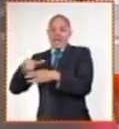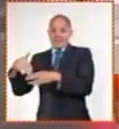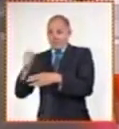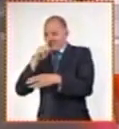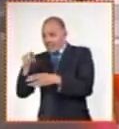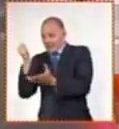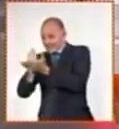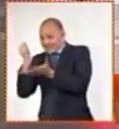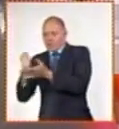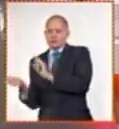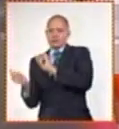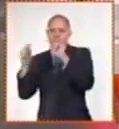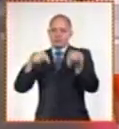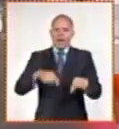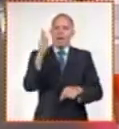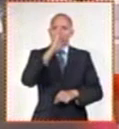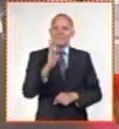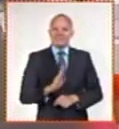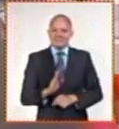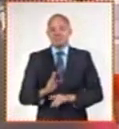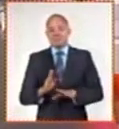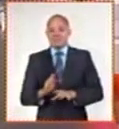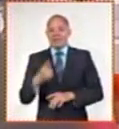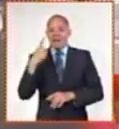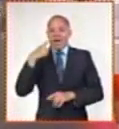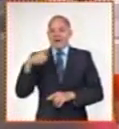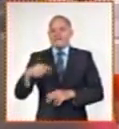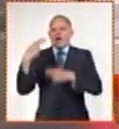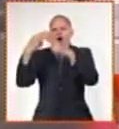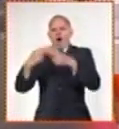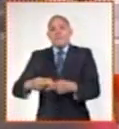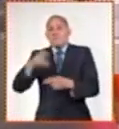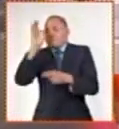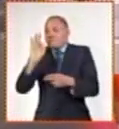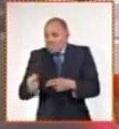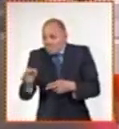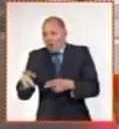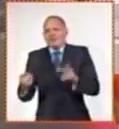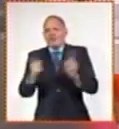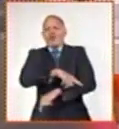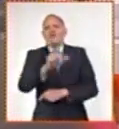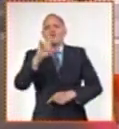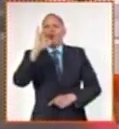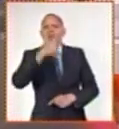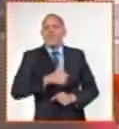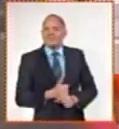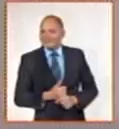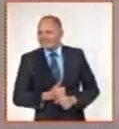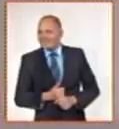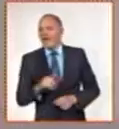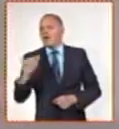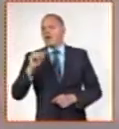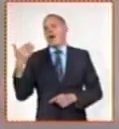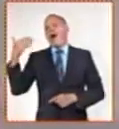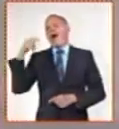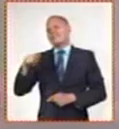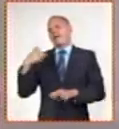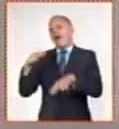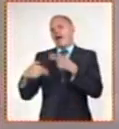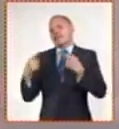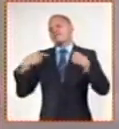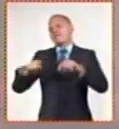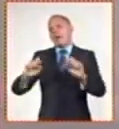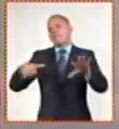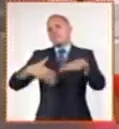de procesos. Y, bueno, estamos hablando, lo mencionabas tú también, de supuestas reuniones en la embajada de Estados Unidos. El